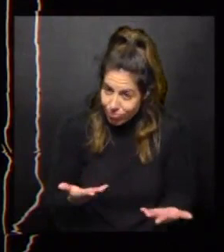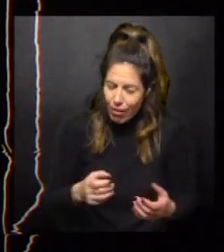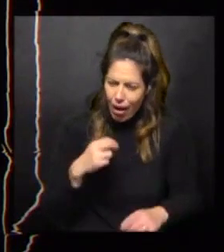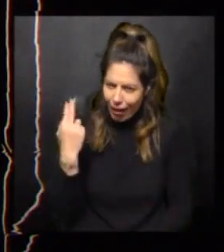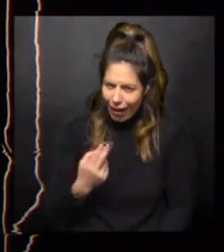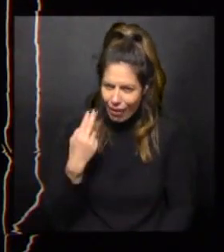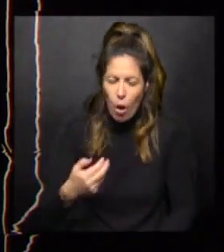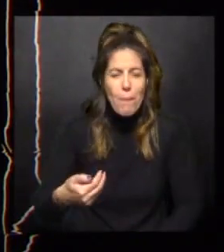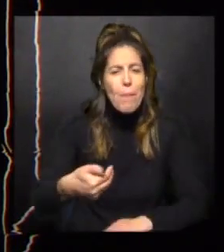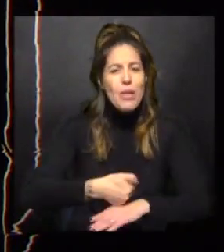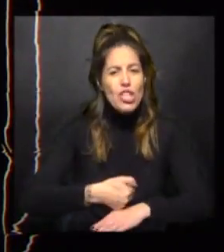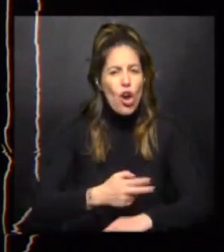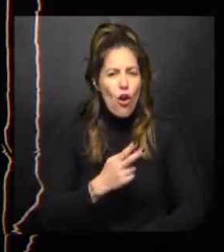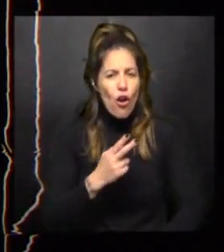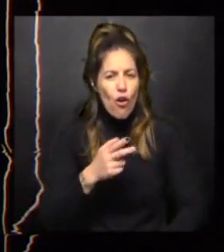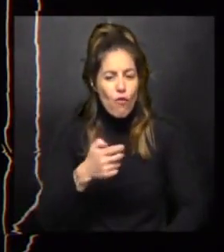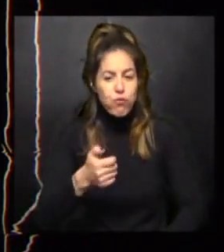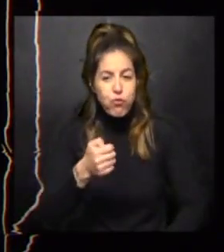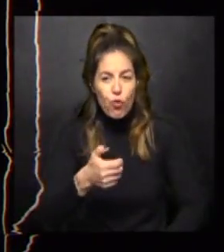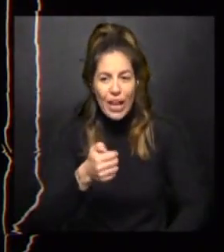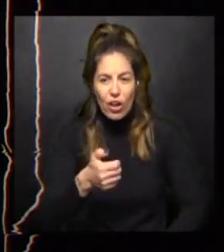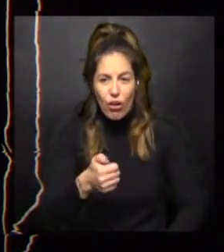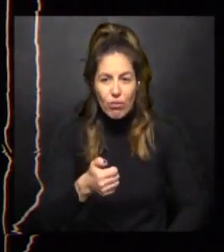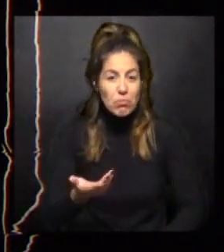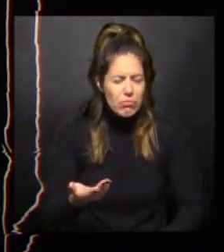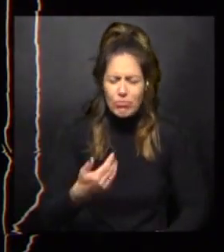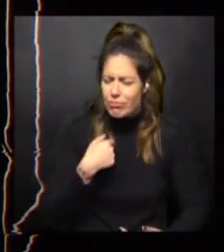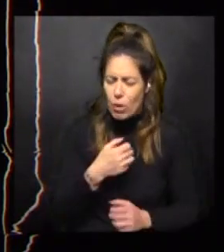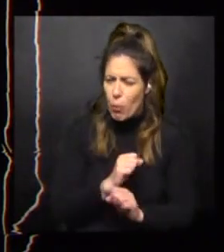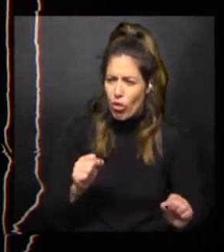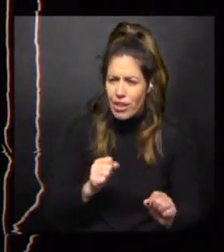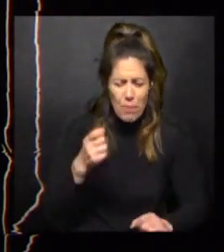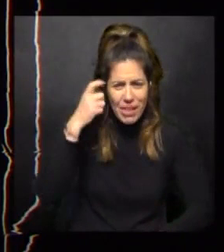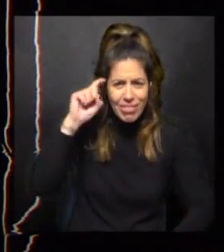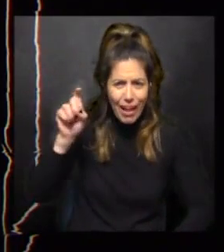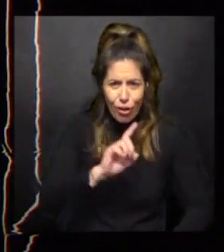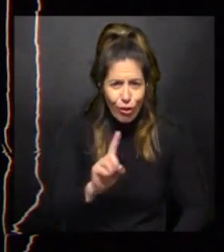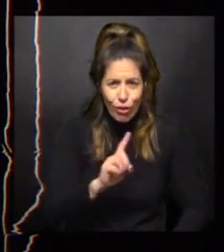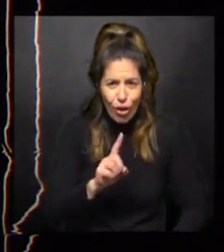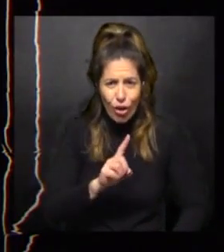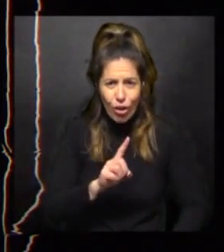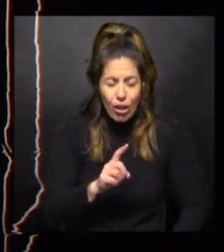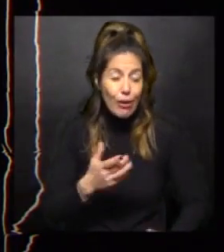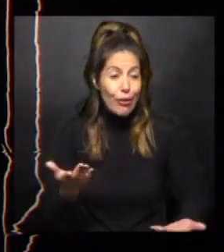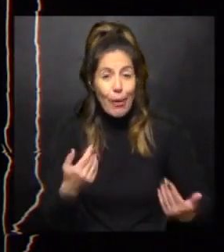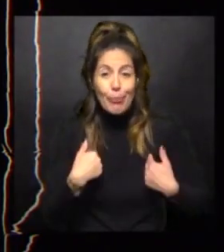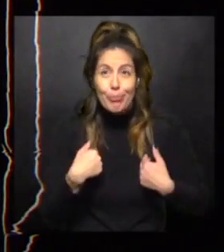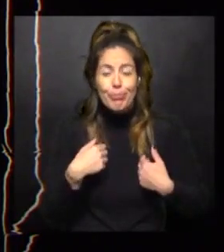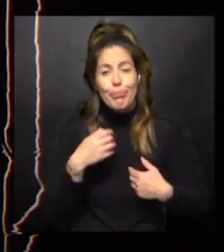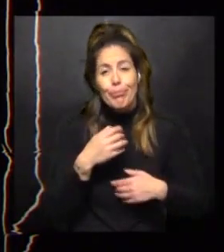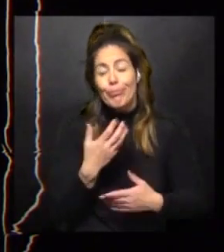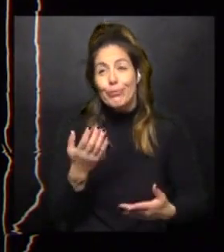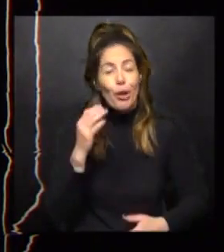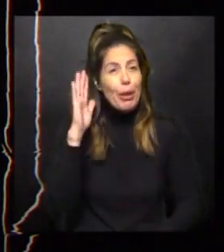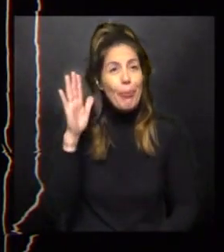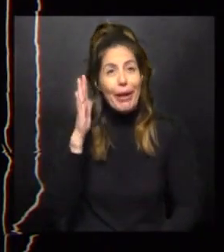me pidió fuego se lo juro eh No lo podría inventar ni aunque quisiera lo que habla pestes de mi pobre imaginación Porque